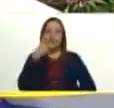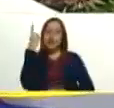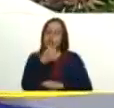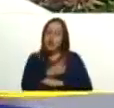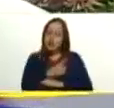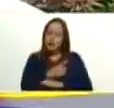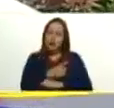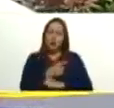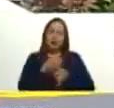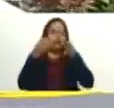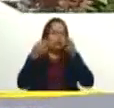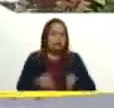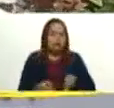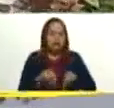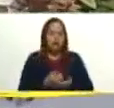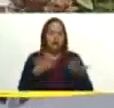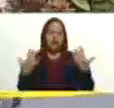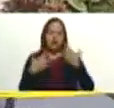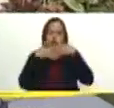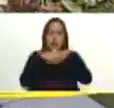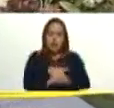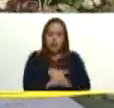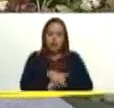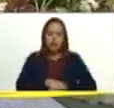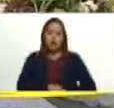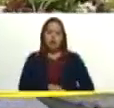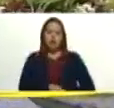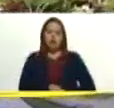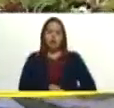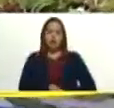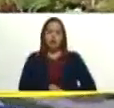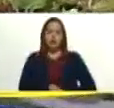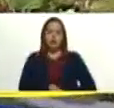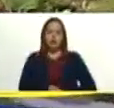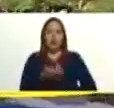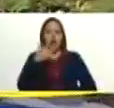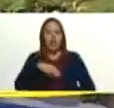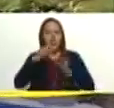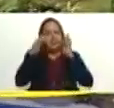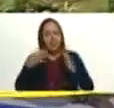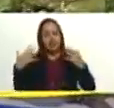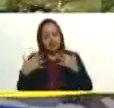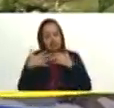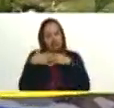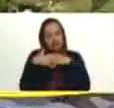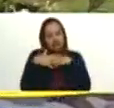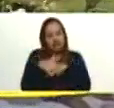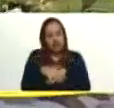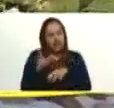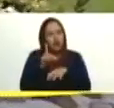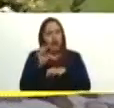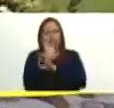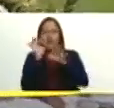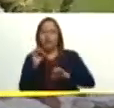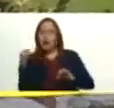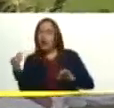debemos garantizar que la integración sea orgánica y no mecanicista.